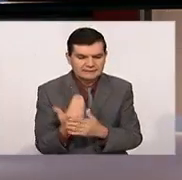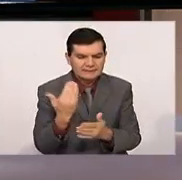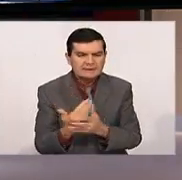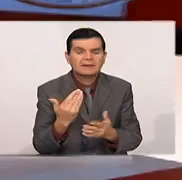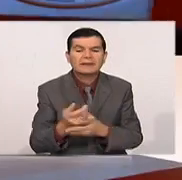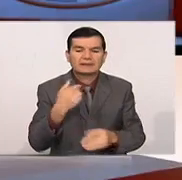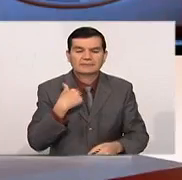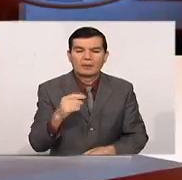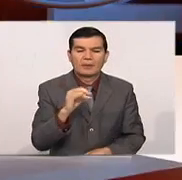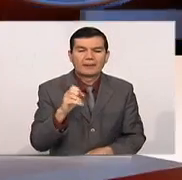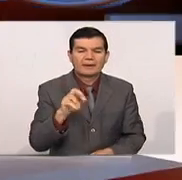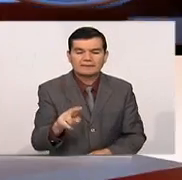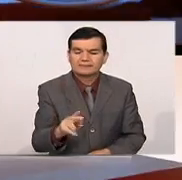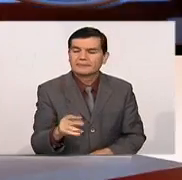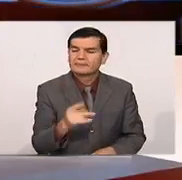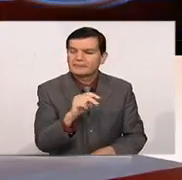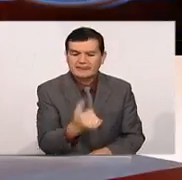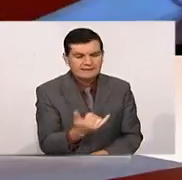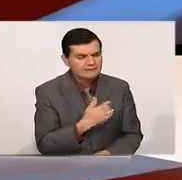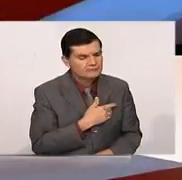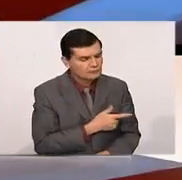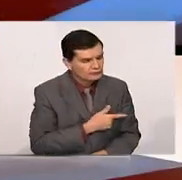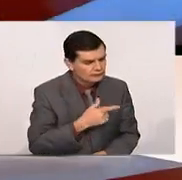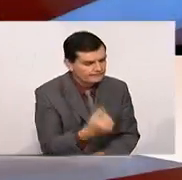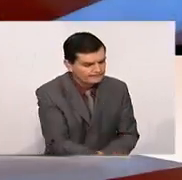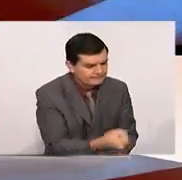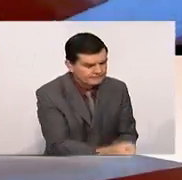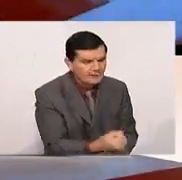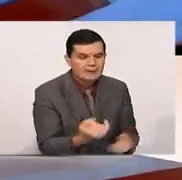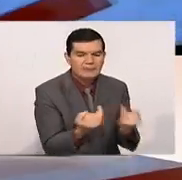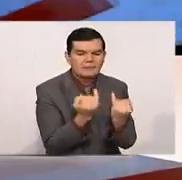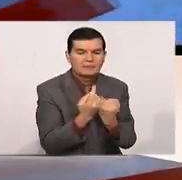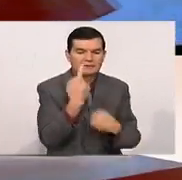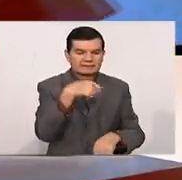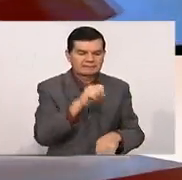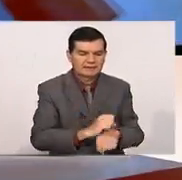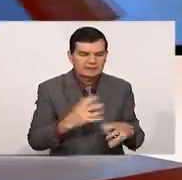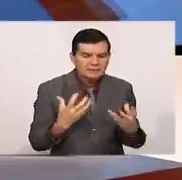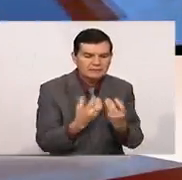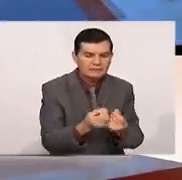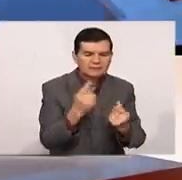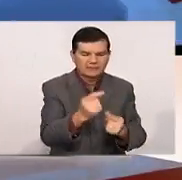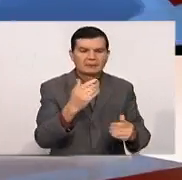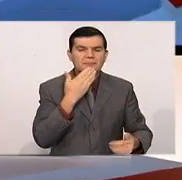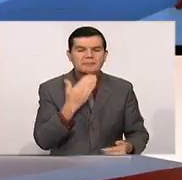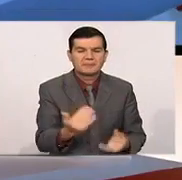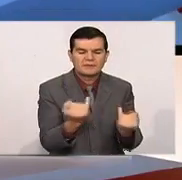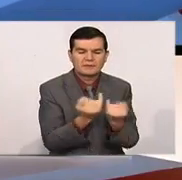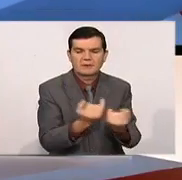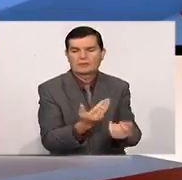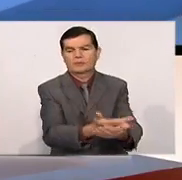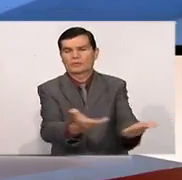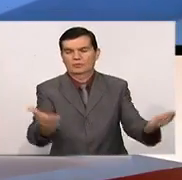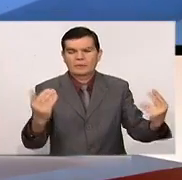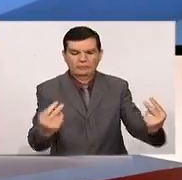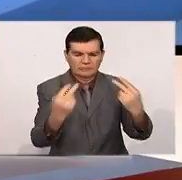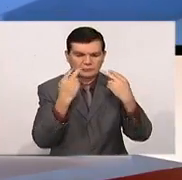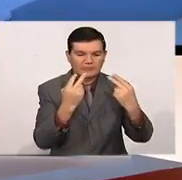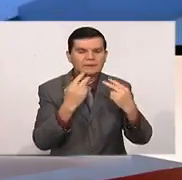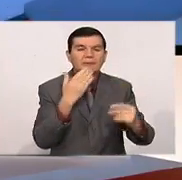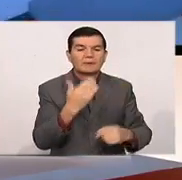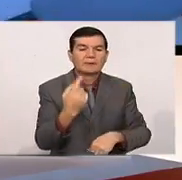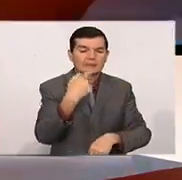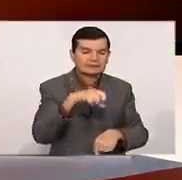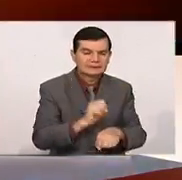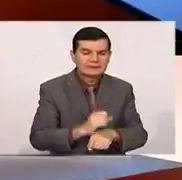estás, Omar? ¿Qué tal, Pati? Es un placer saludarte e iniciar semana contigo y, por supuesto, con todos ustedes. Acompáñenos hoy,